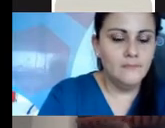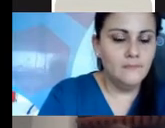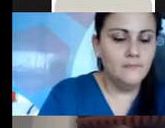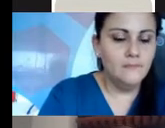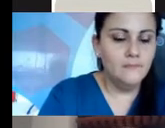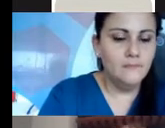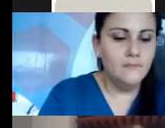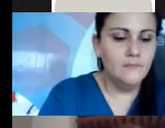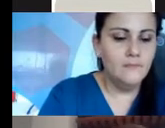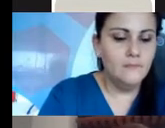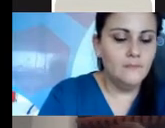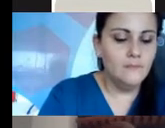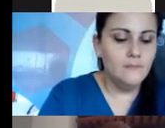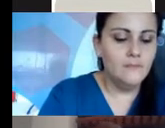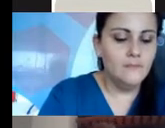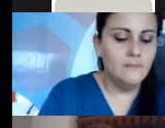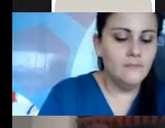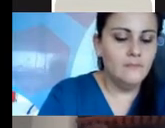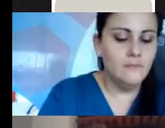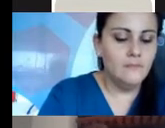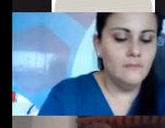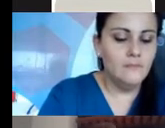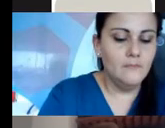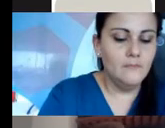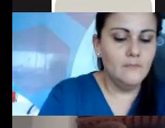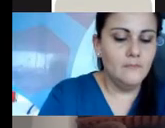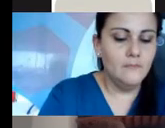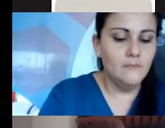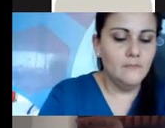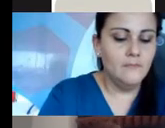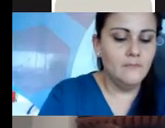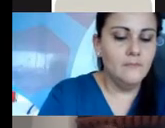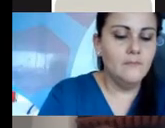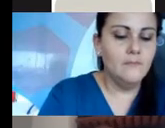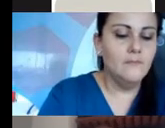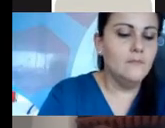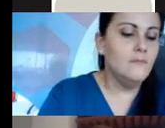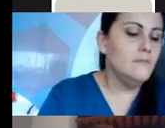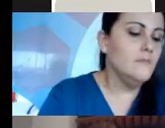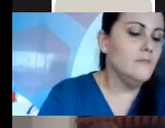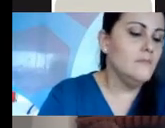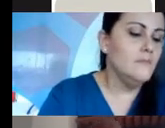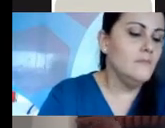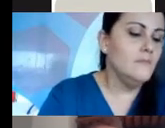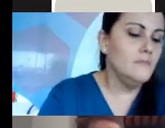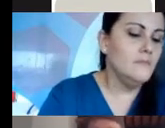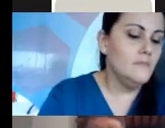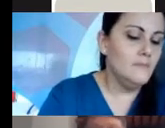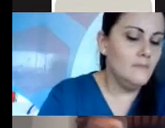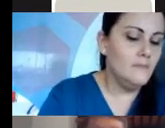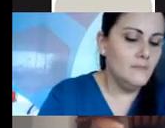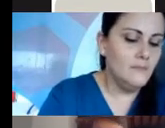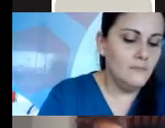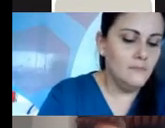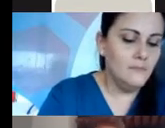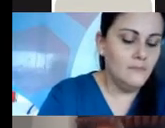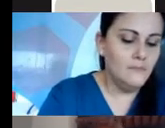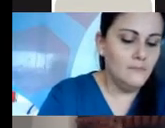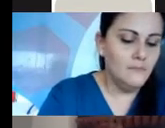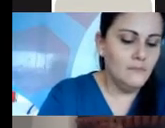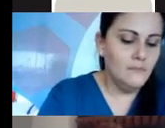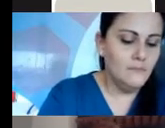países, Argentina, por ejemplo, en Italia, en niños, se utiliza también bastante este método alternativo para